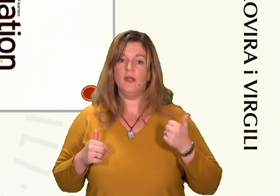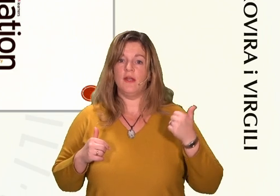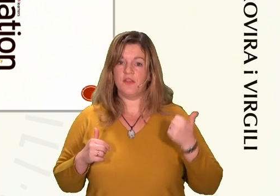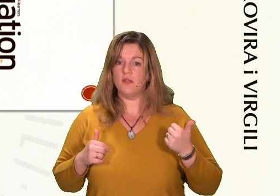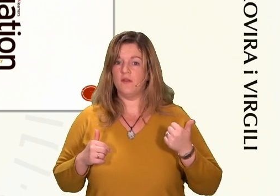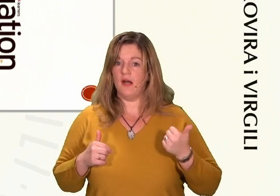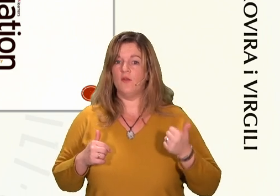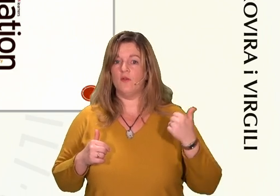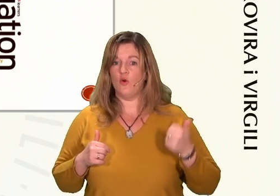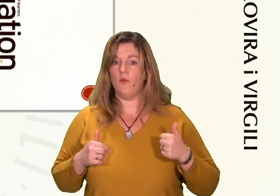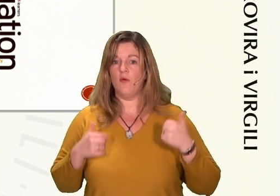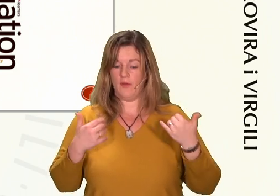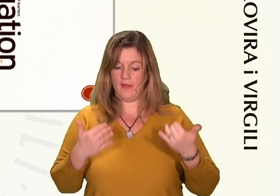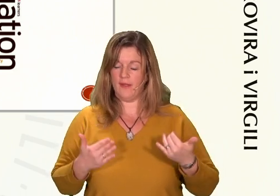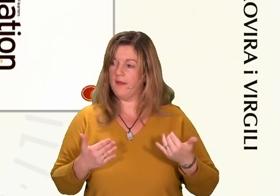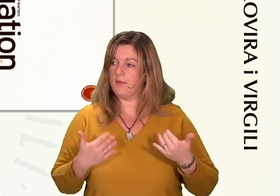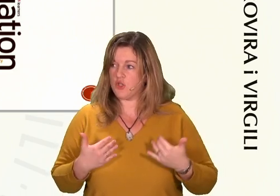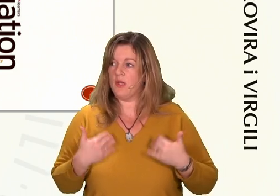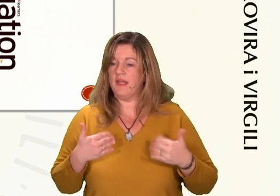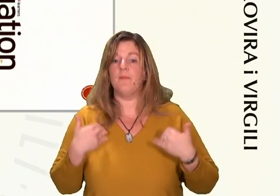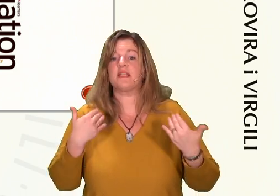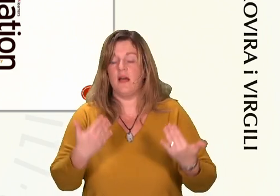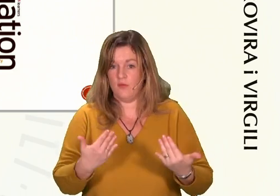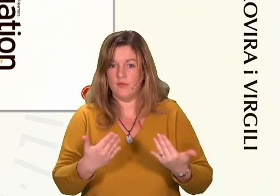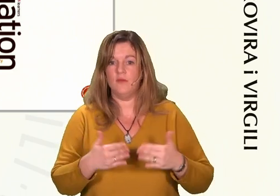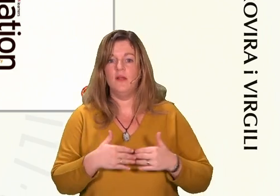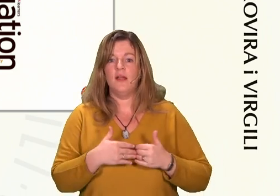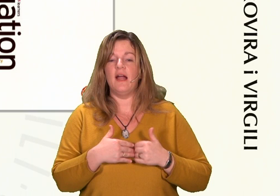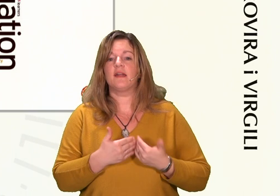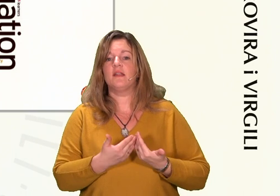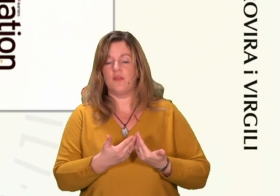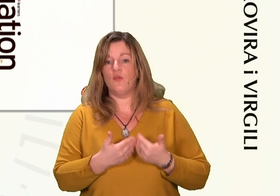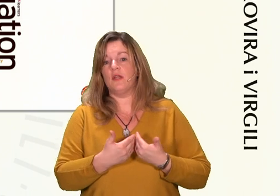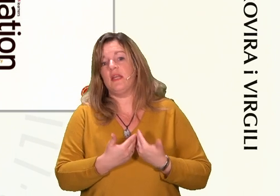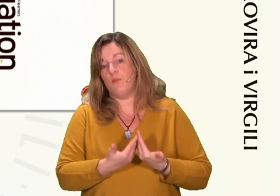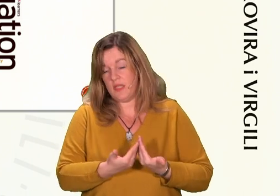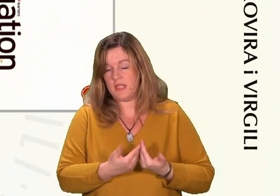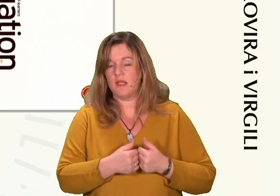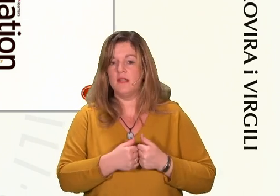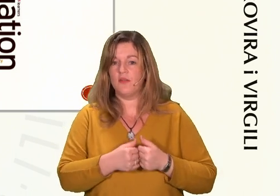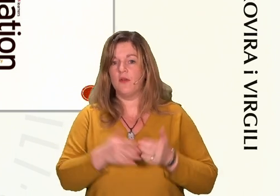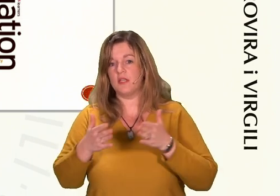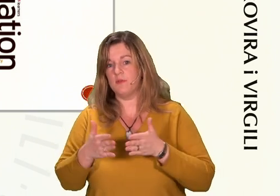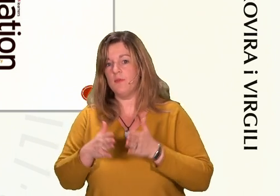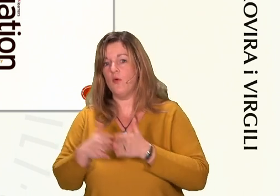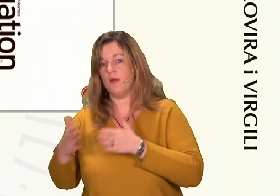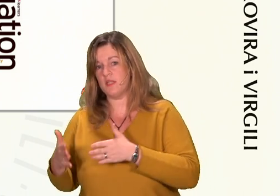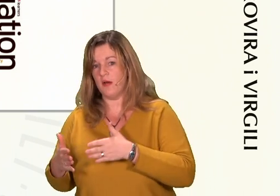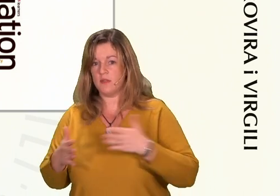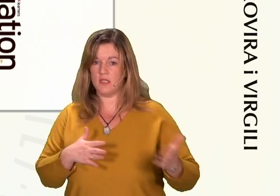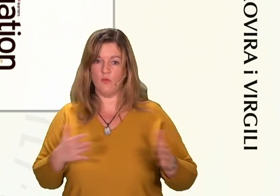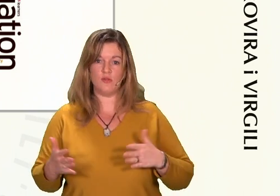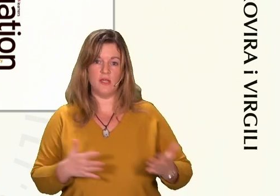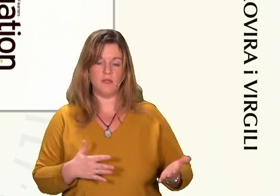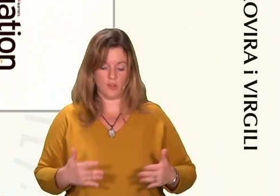dos, el certificado como persona que ha pasado, ¿no?, la acreditación o que obtienes la acreditación en SBIP o en